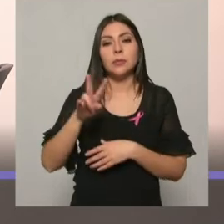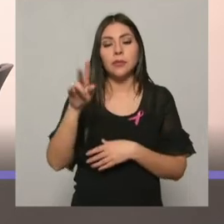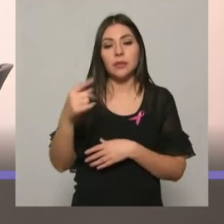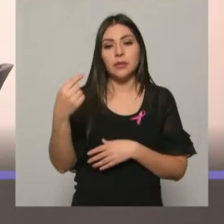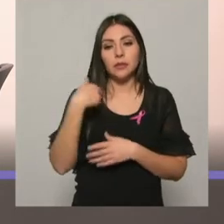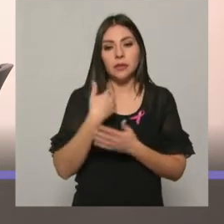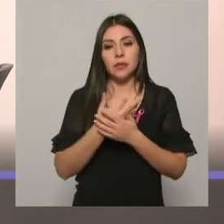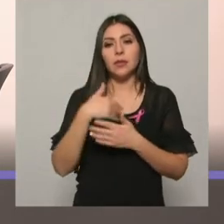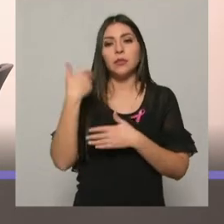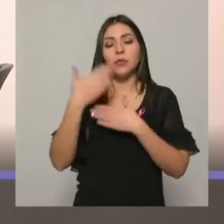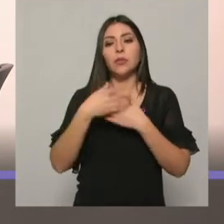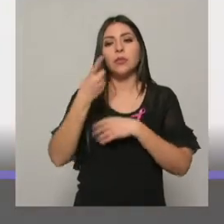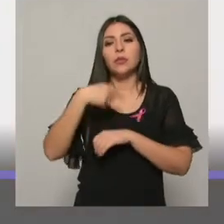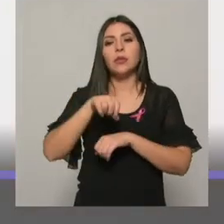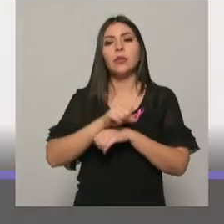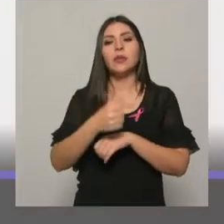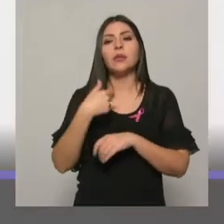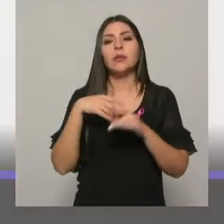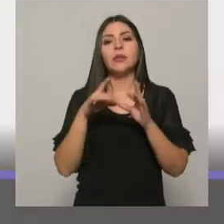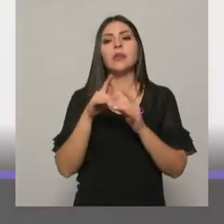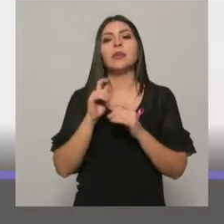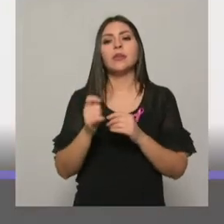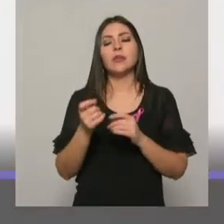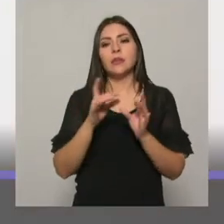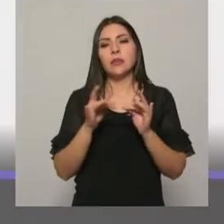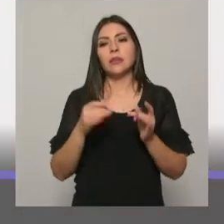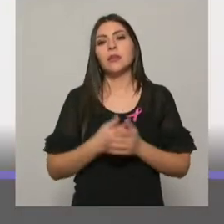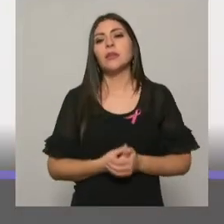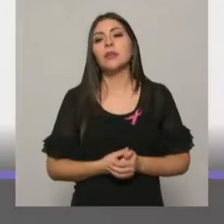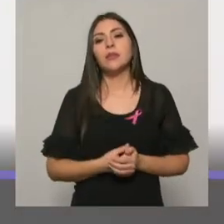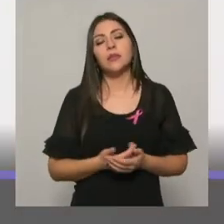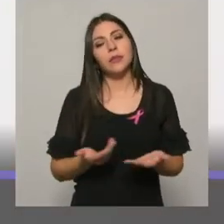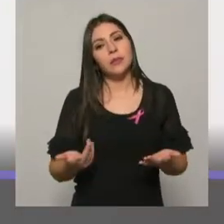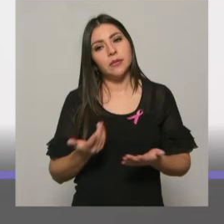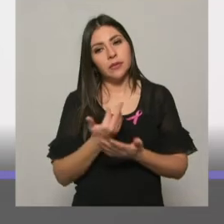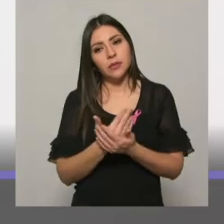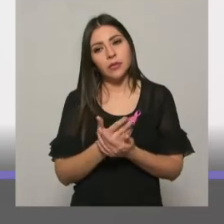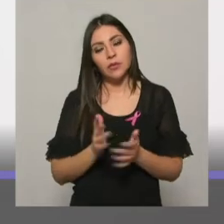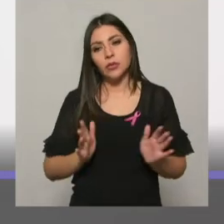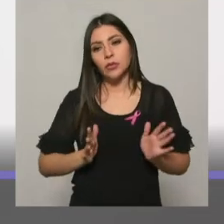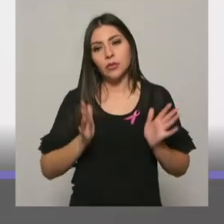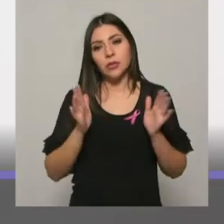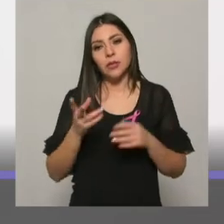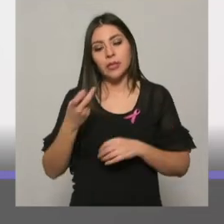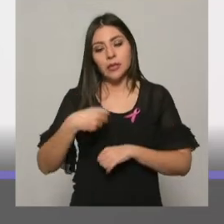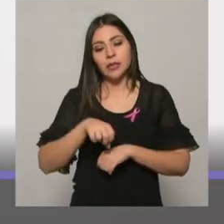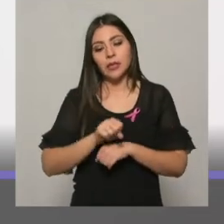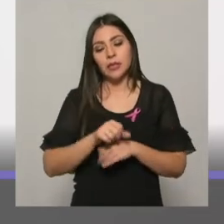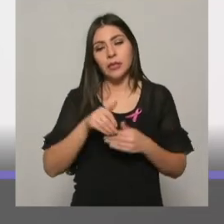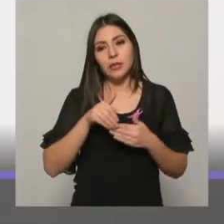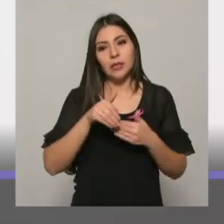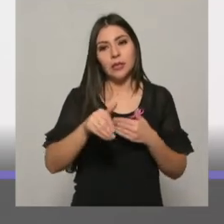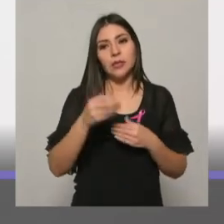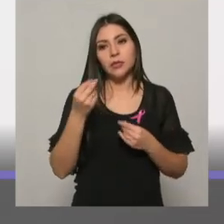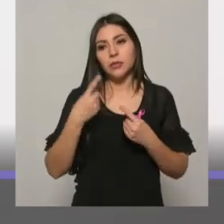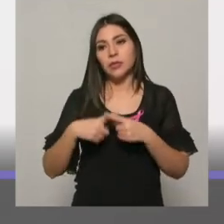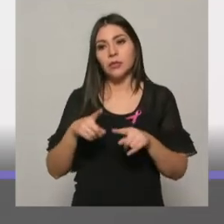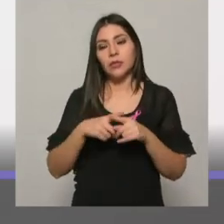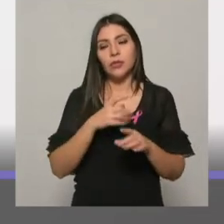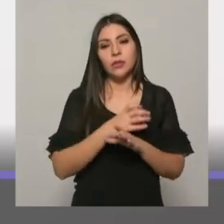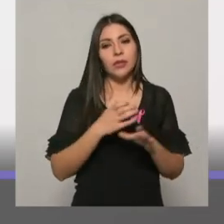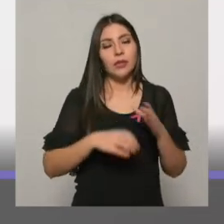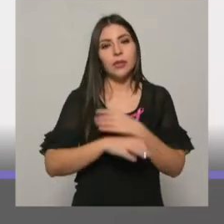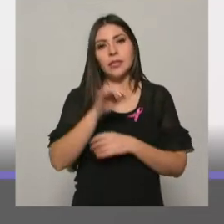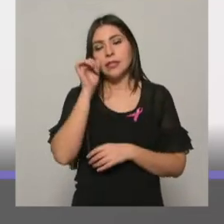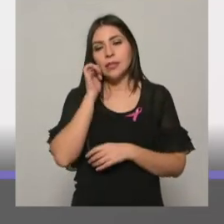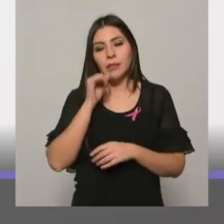traer para la próxima semana? Bueno, pues prefiero que sea una sorpresa porque en la semana tú sabes que ocurren muchas cosas. Claro. Y siempre claro. hay que comentar la actualidad